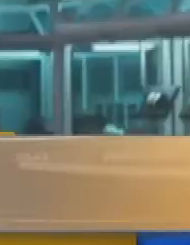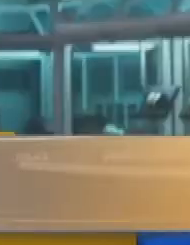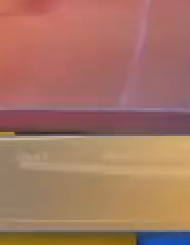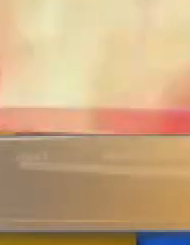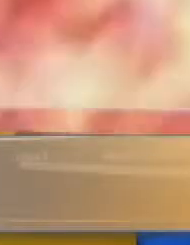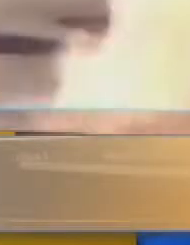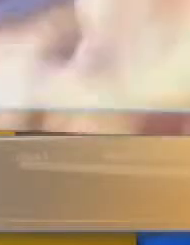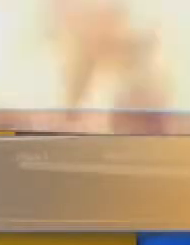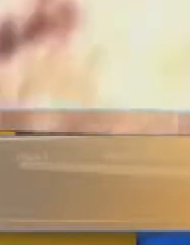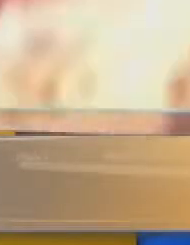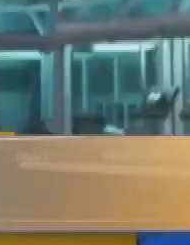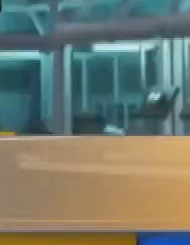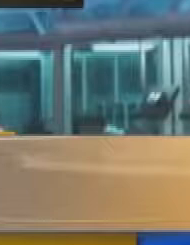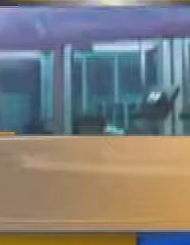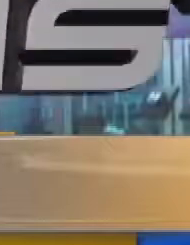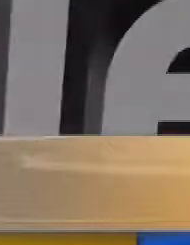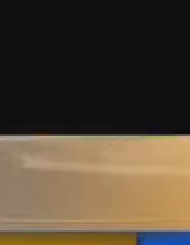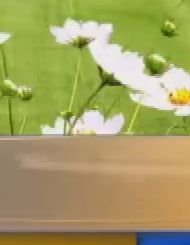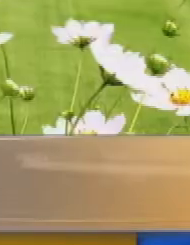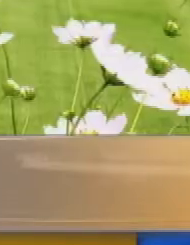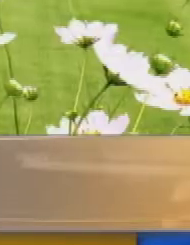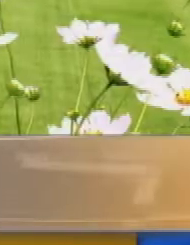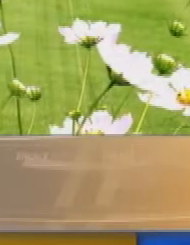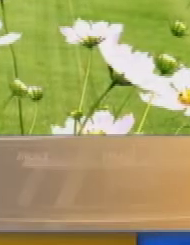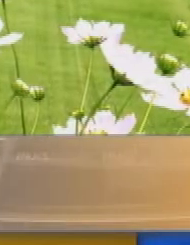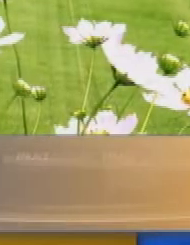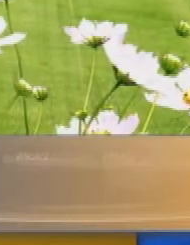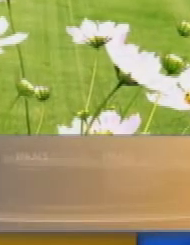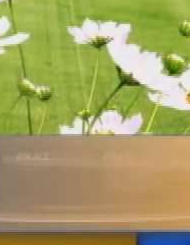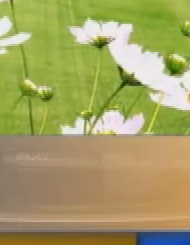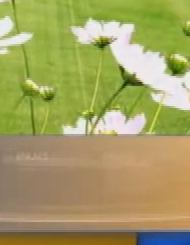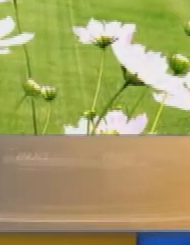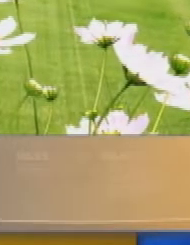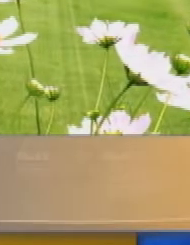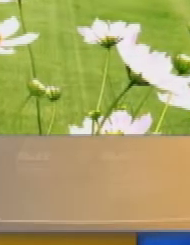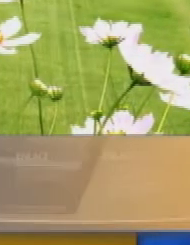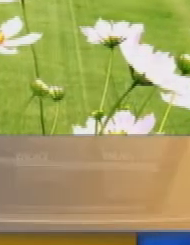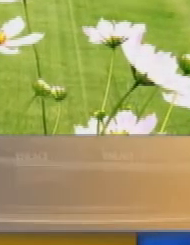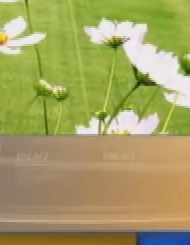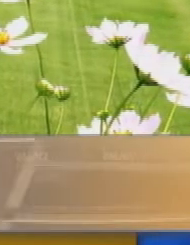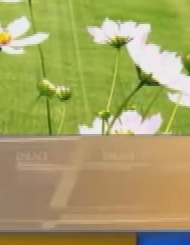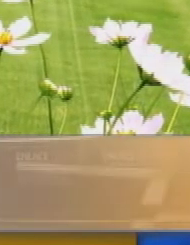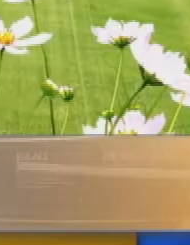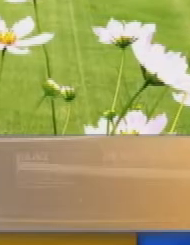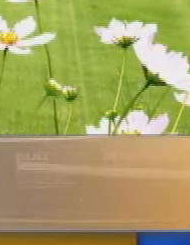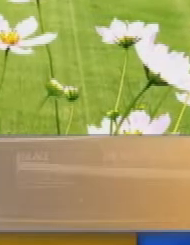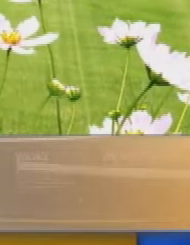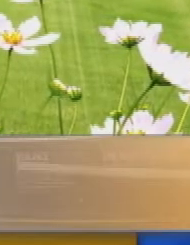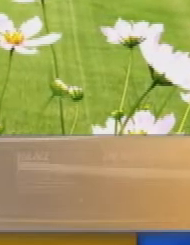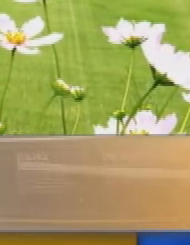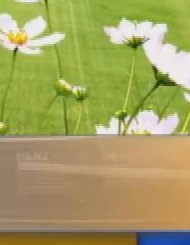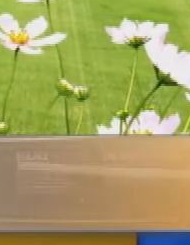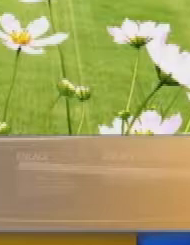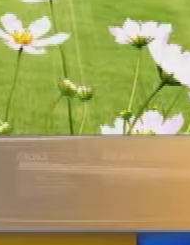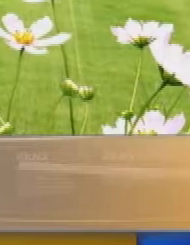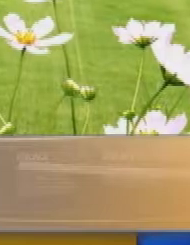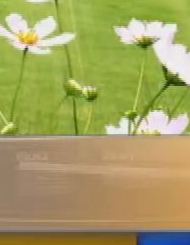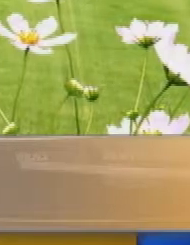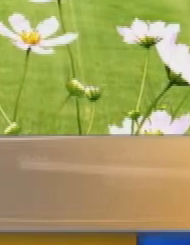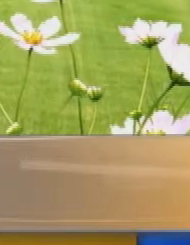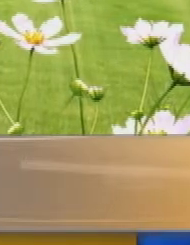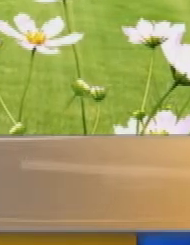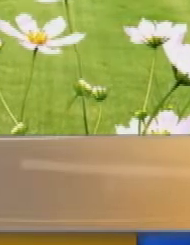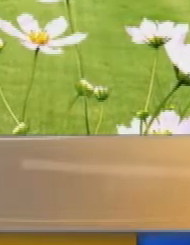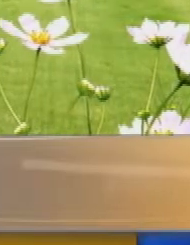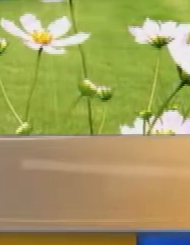de Enlace Noticias para este fin de semana. Con el patrocinio de Barsol Ecológico, Barsol Aroma Delicias, líder en limpieza. Enlace Noticias,